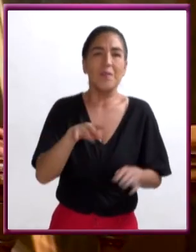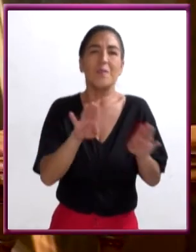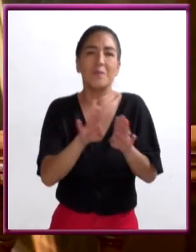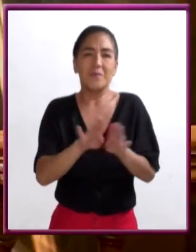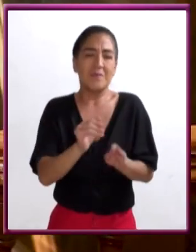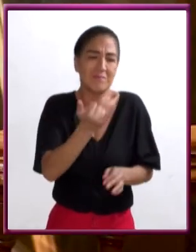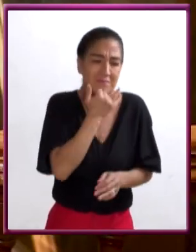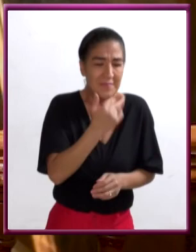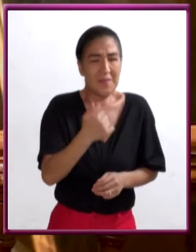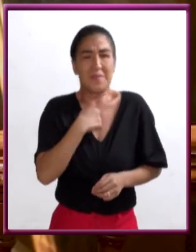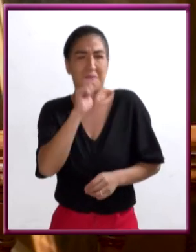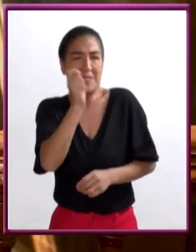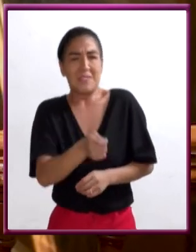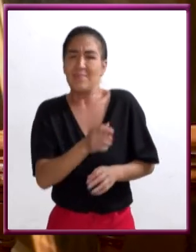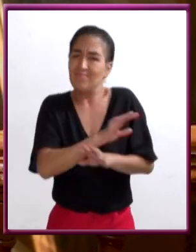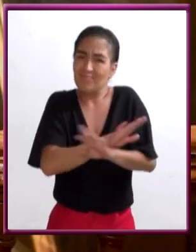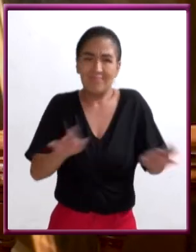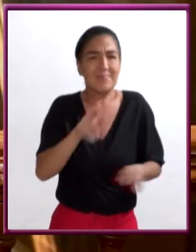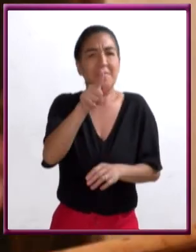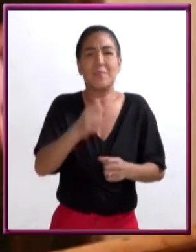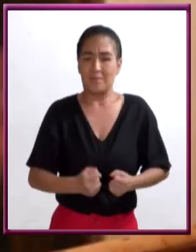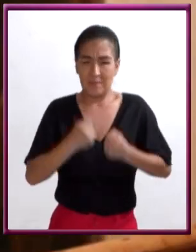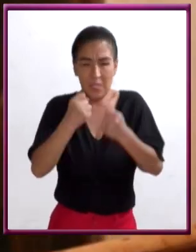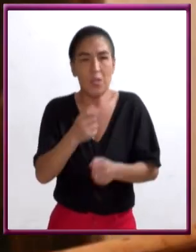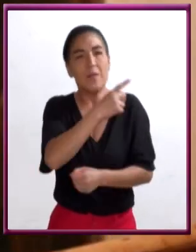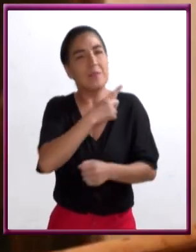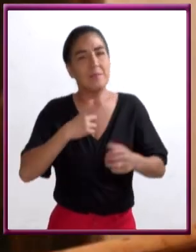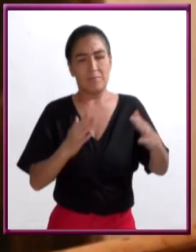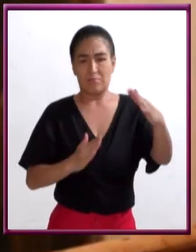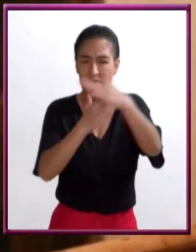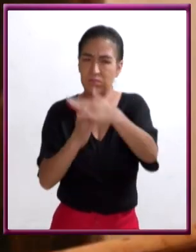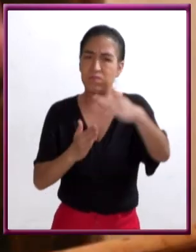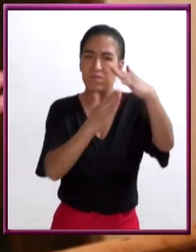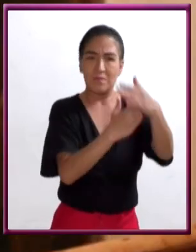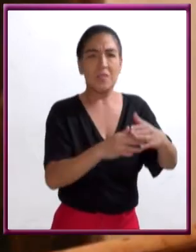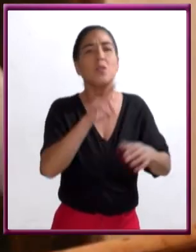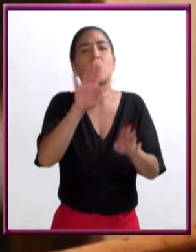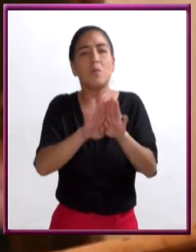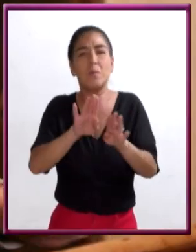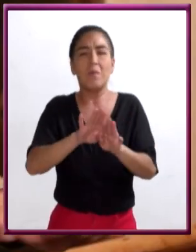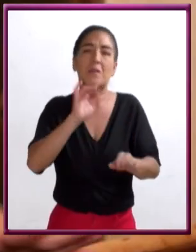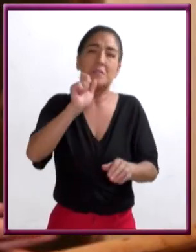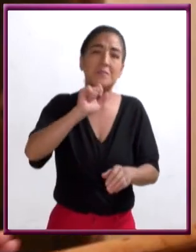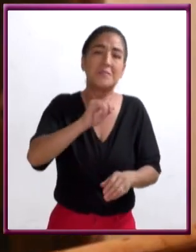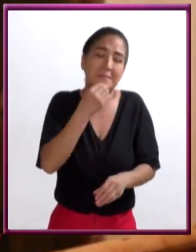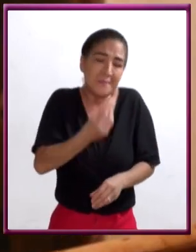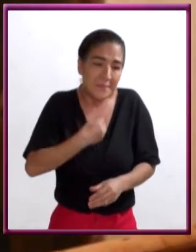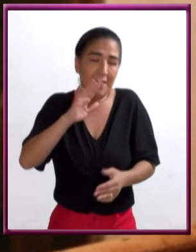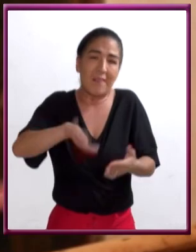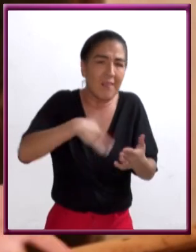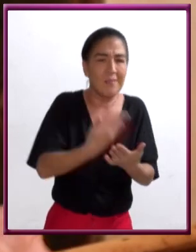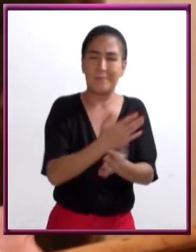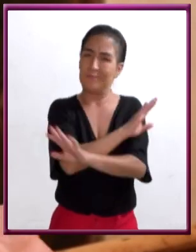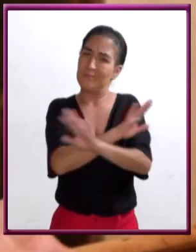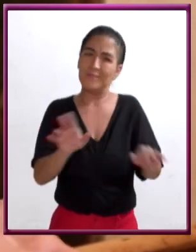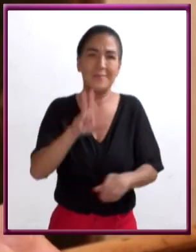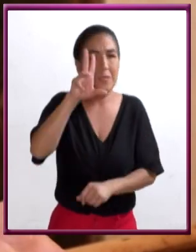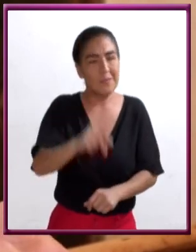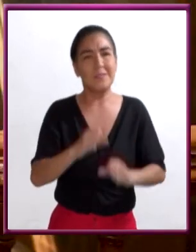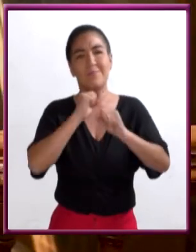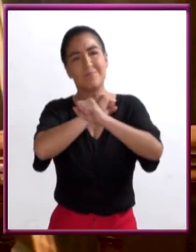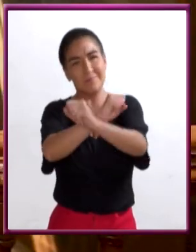te disculpes por lo que eres. Mantén tus límites personales claros y no cedas en lo que para ti es